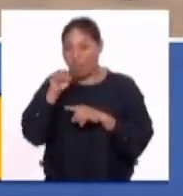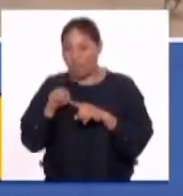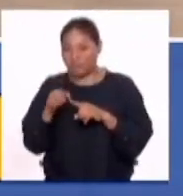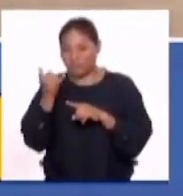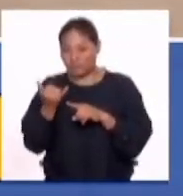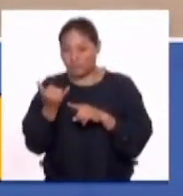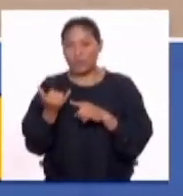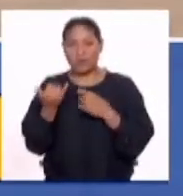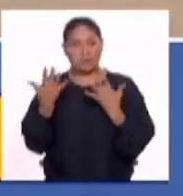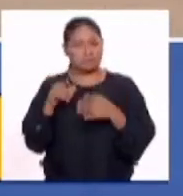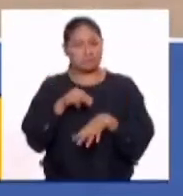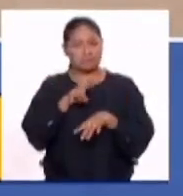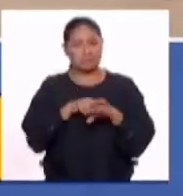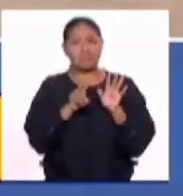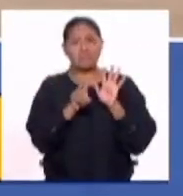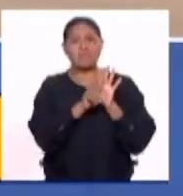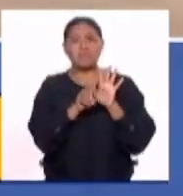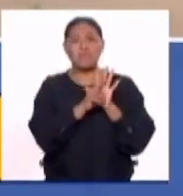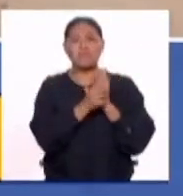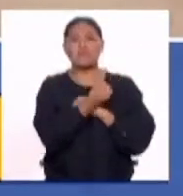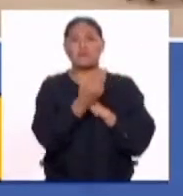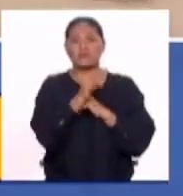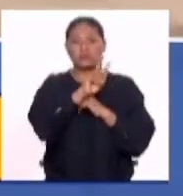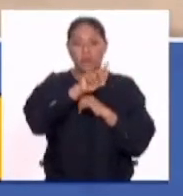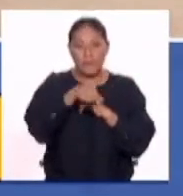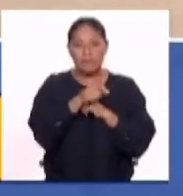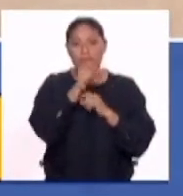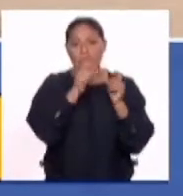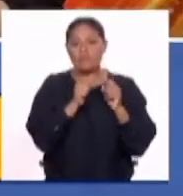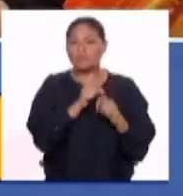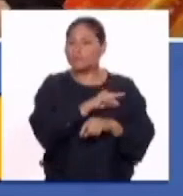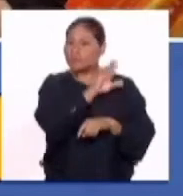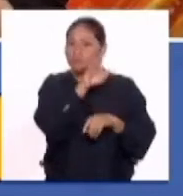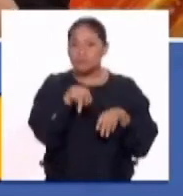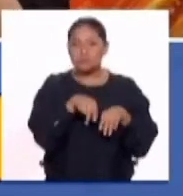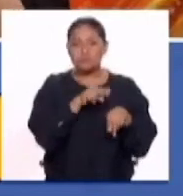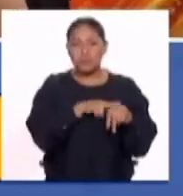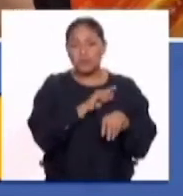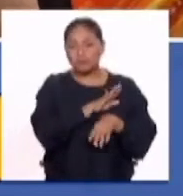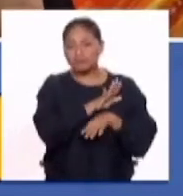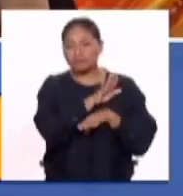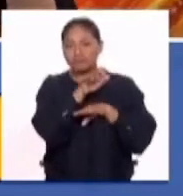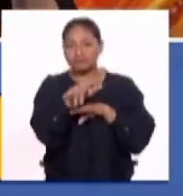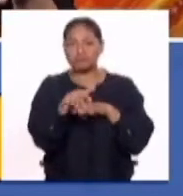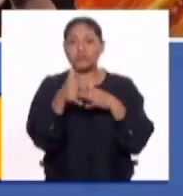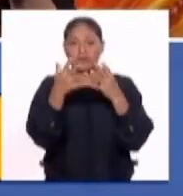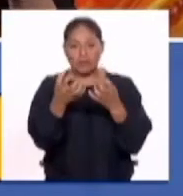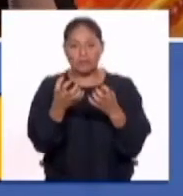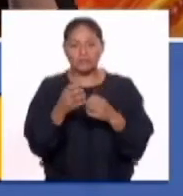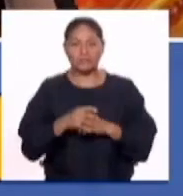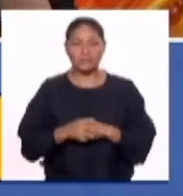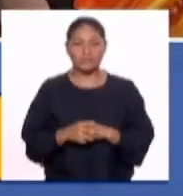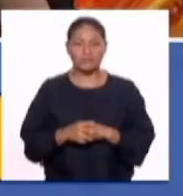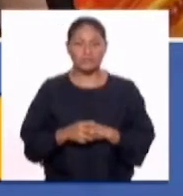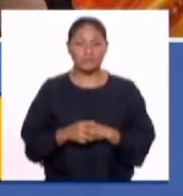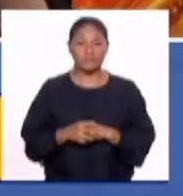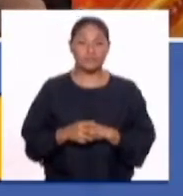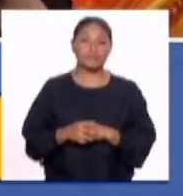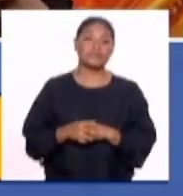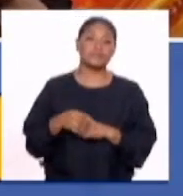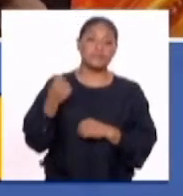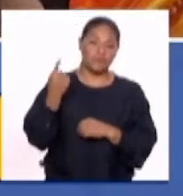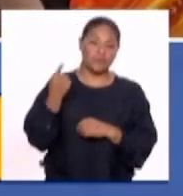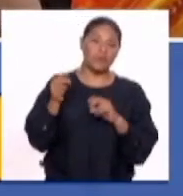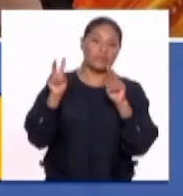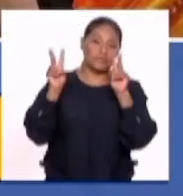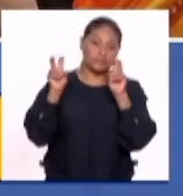2.000 extranjeros que estaban en el país. Claro, y además, Carlos, si bien este tema al